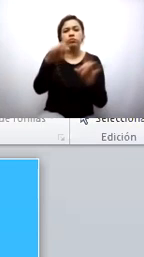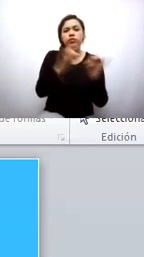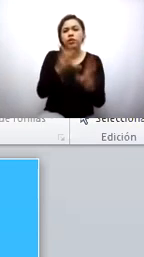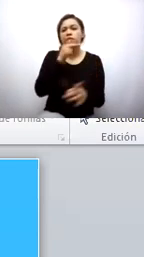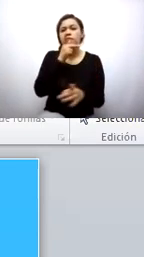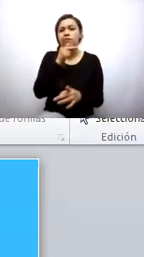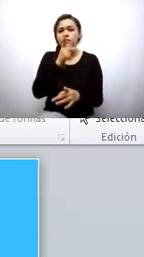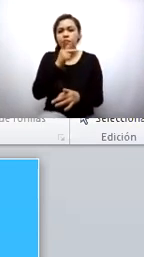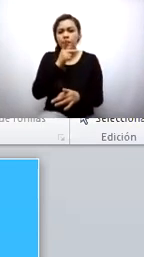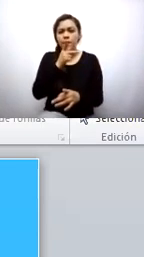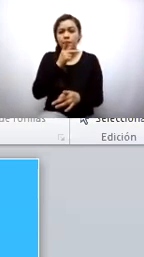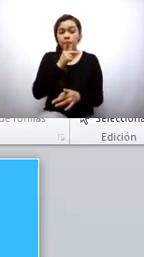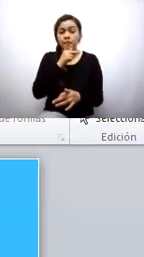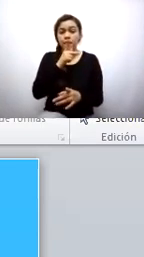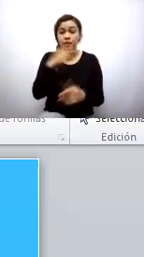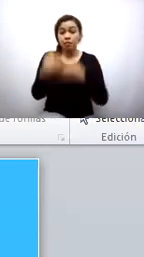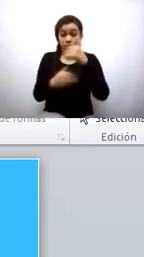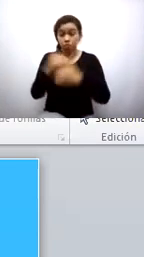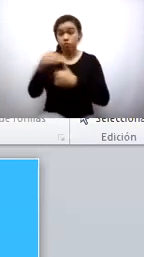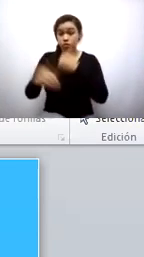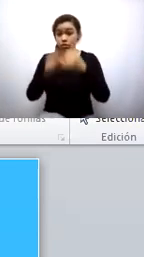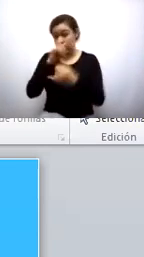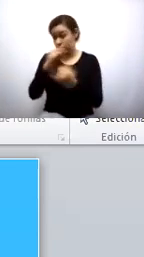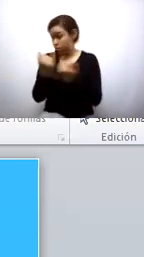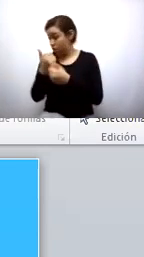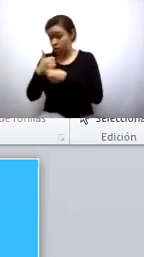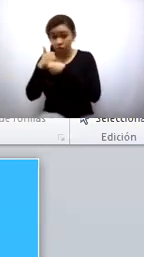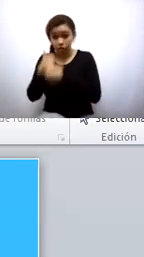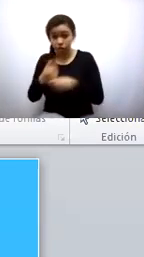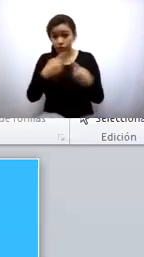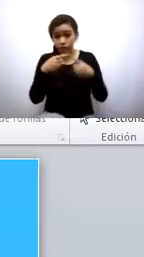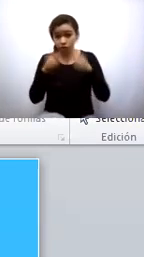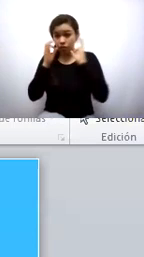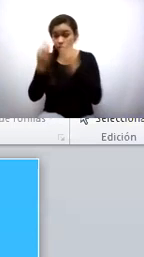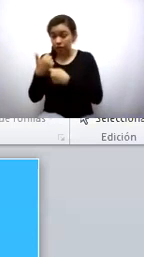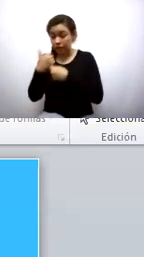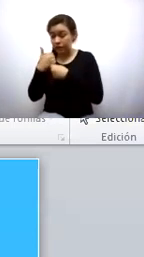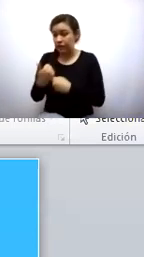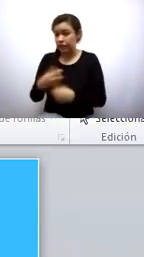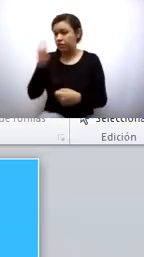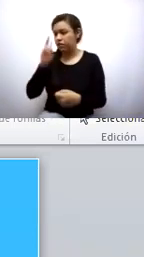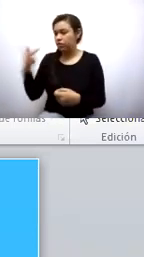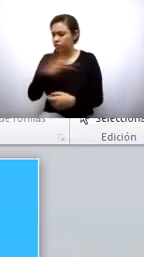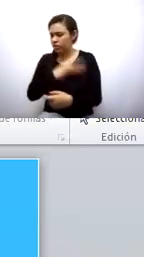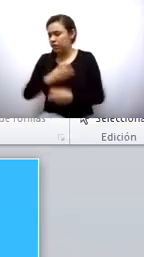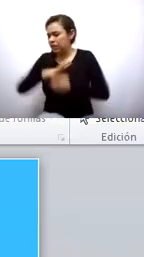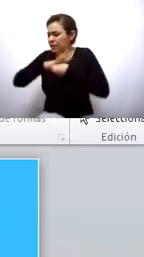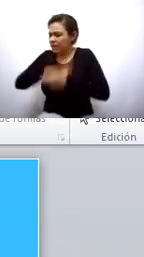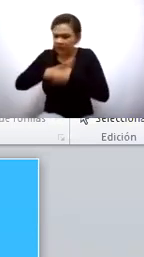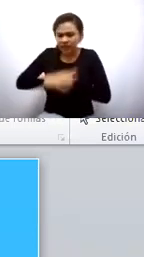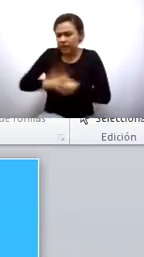siendo parte de este proceso, también están sufriendo de muchas maneras. Están viendo la frustración de sus hijos, están viendo